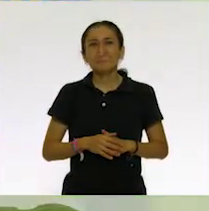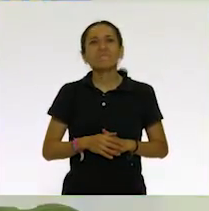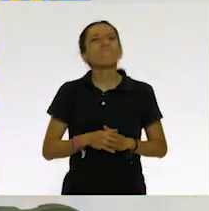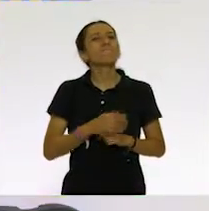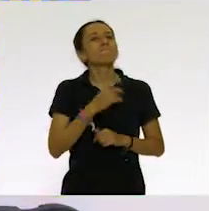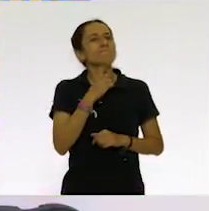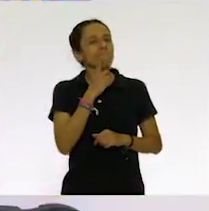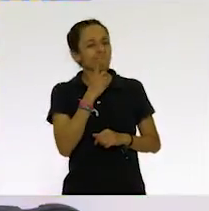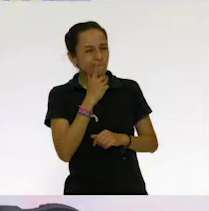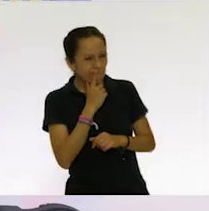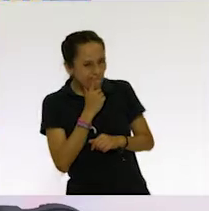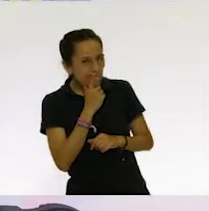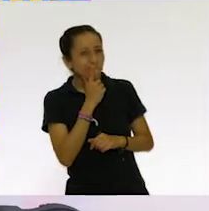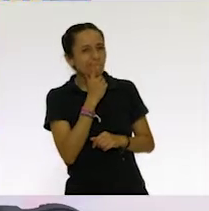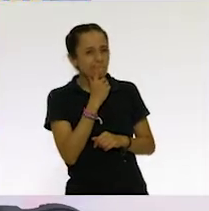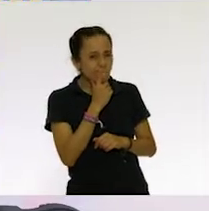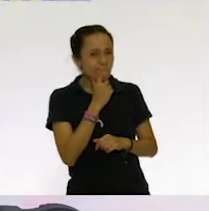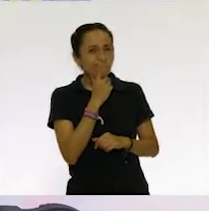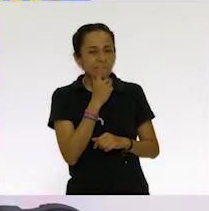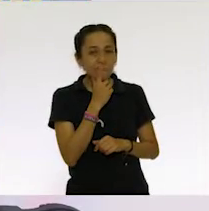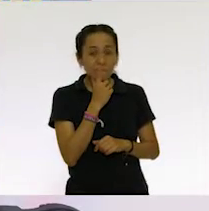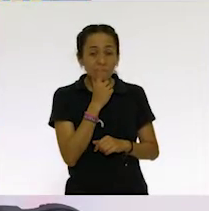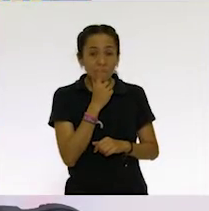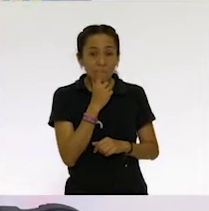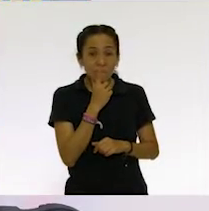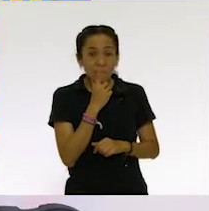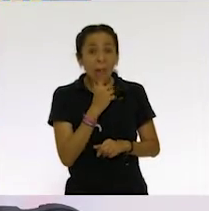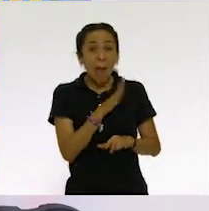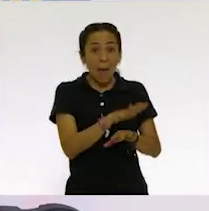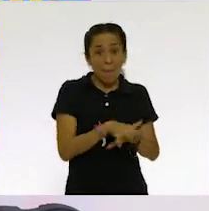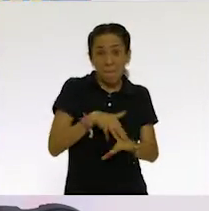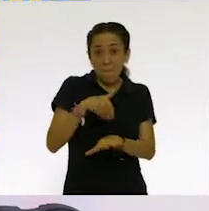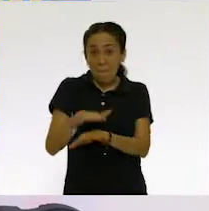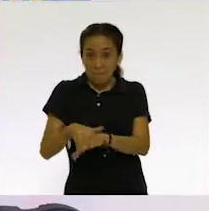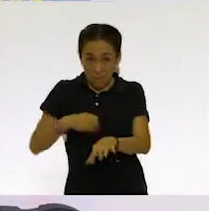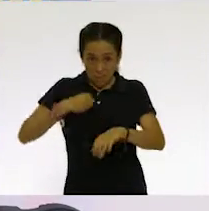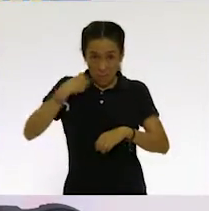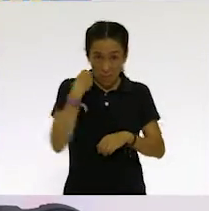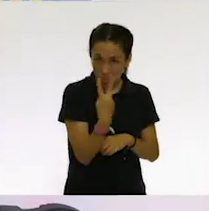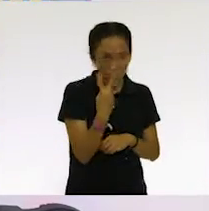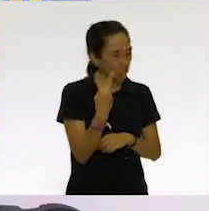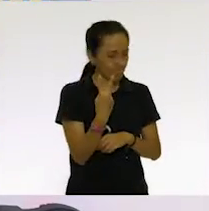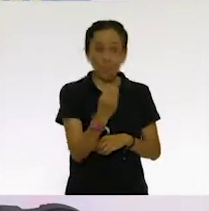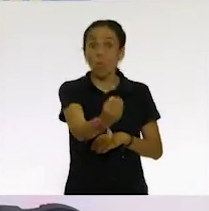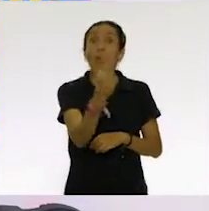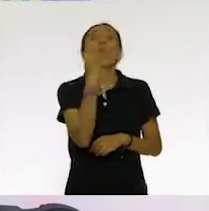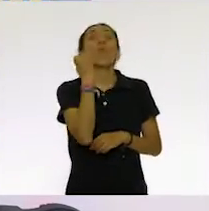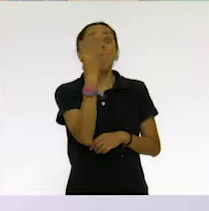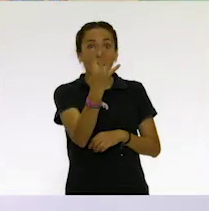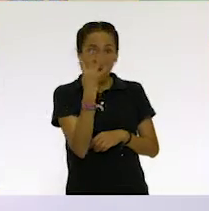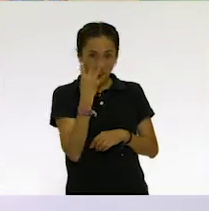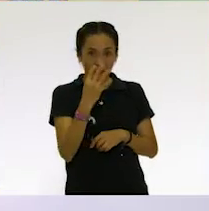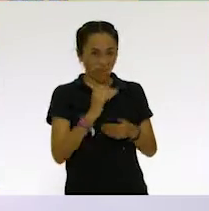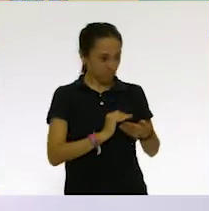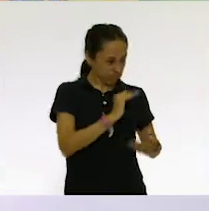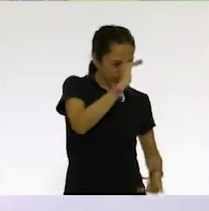Además de lo que había dicho, ya vi que no tiene dos patas, son cuatro patas grandes y peludas. Y aparte